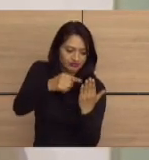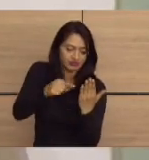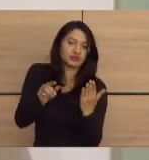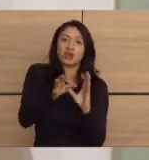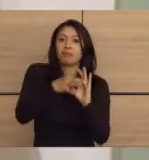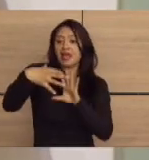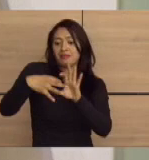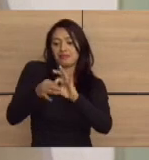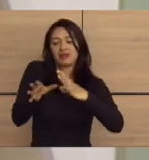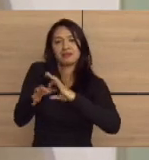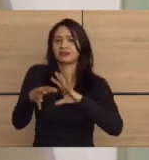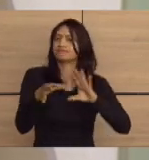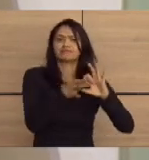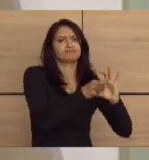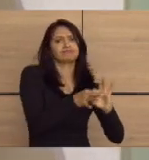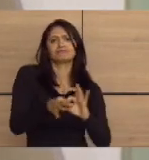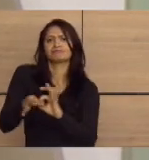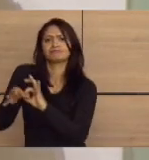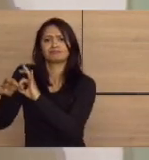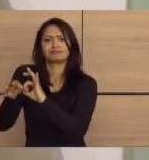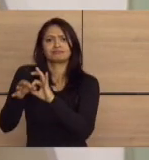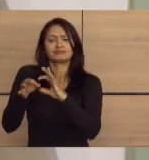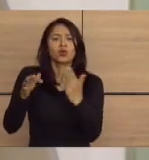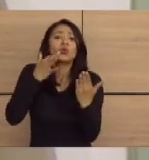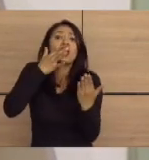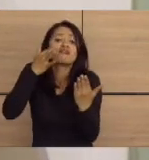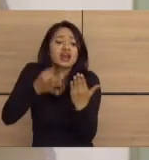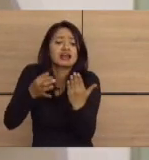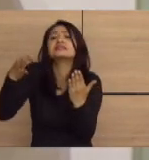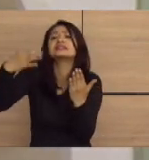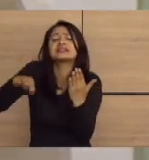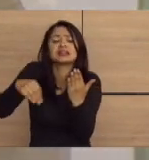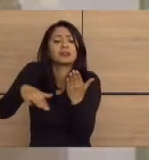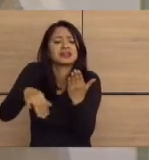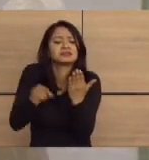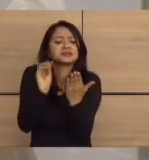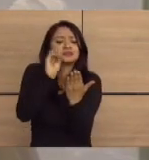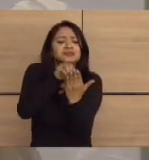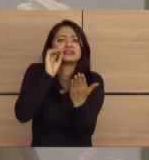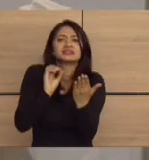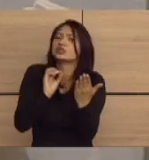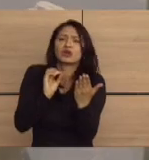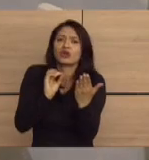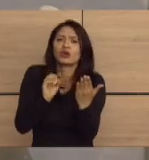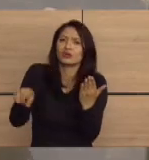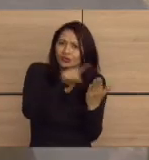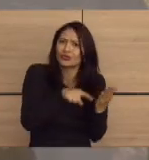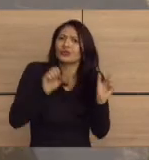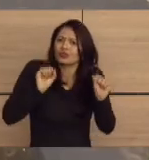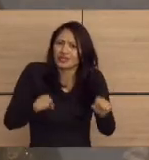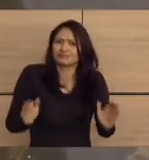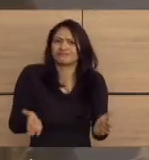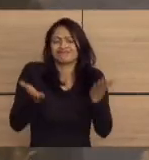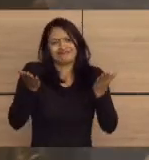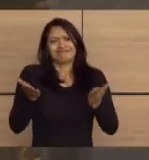ni tampoco una verdad bajita, chiquita, que no es igual a otras posibilidades de construir.